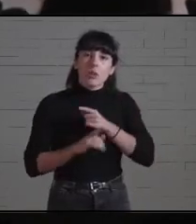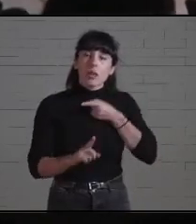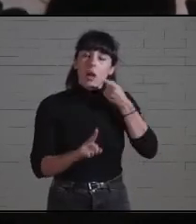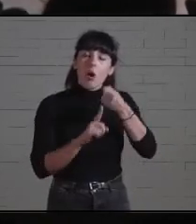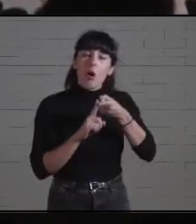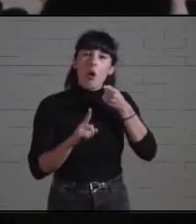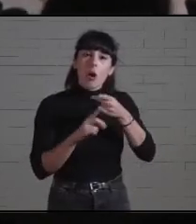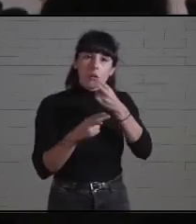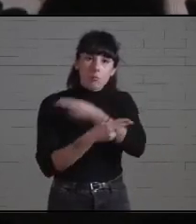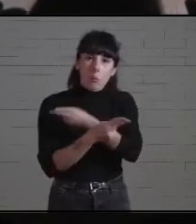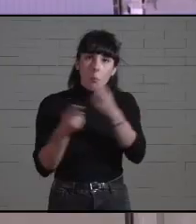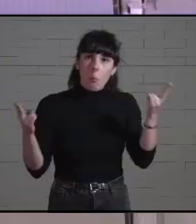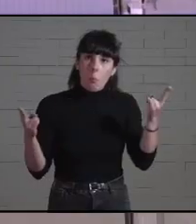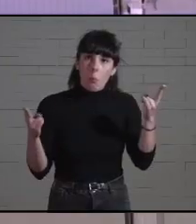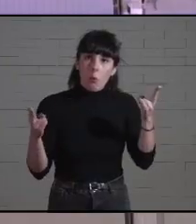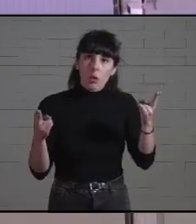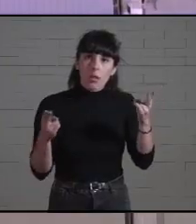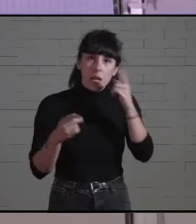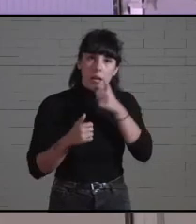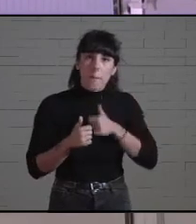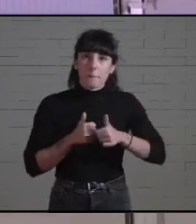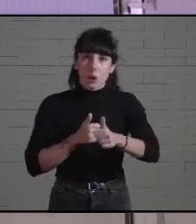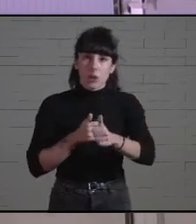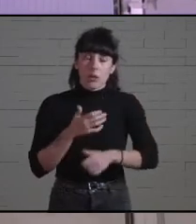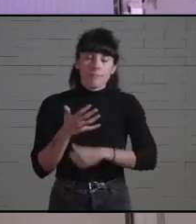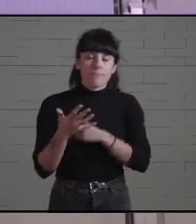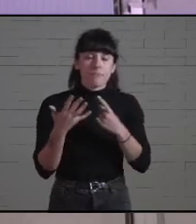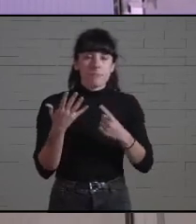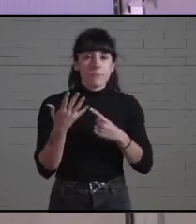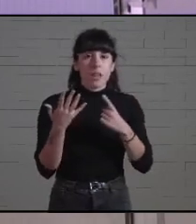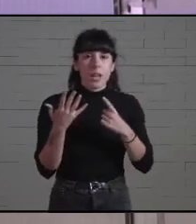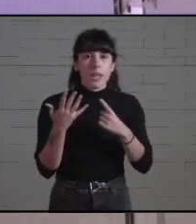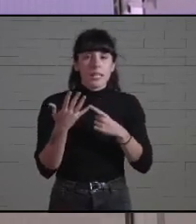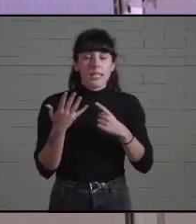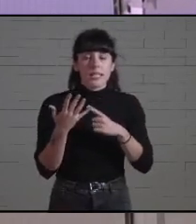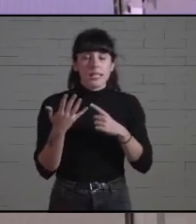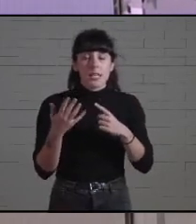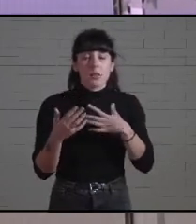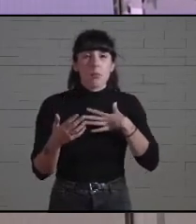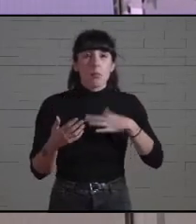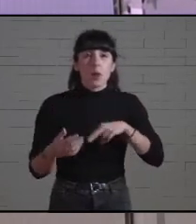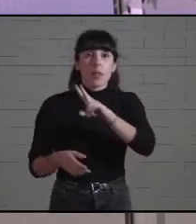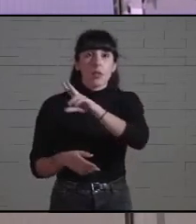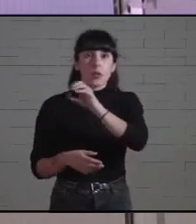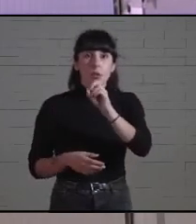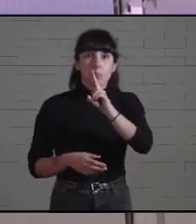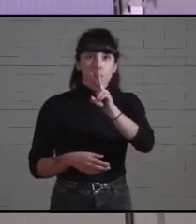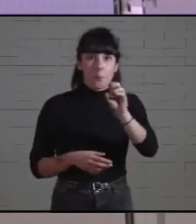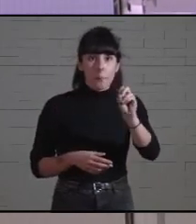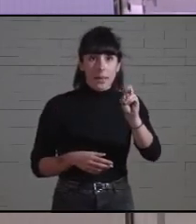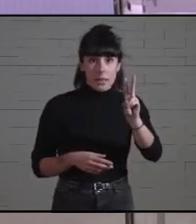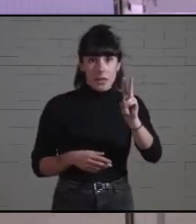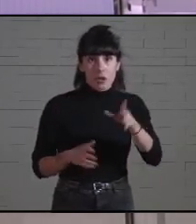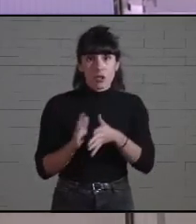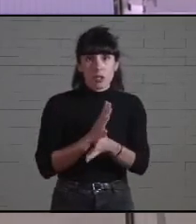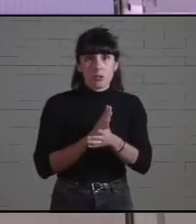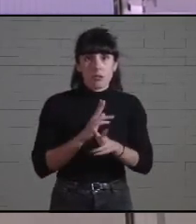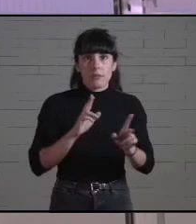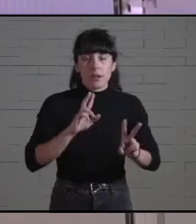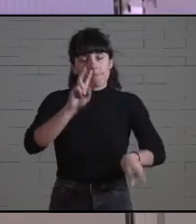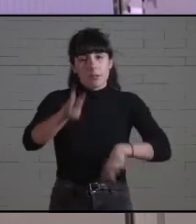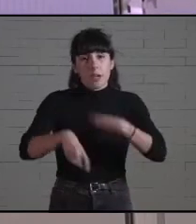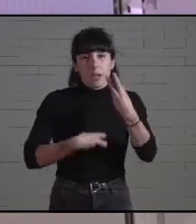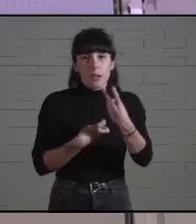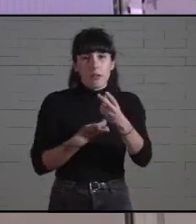políticas sociales prioritarias. Reformar en 2022, esto es urgente, el actual permiso por nacimiento y